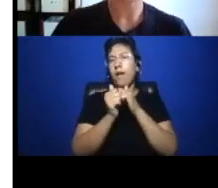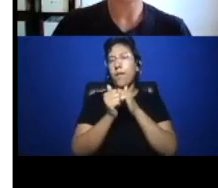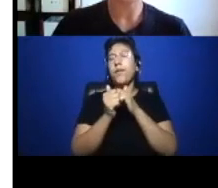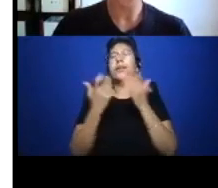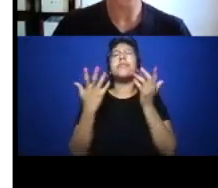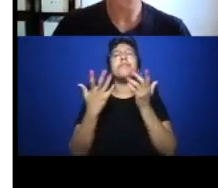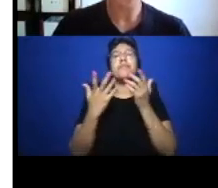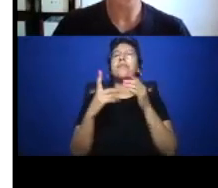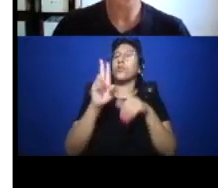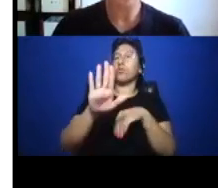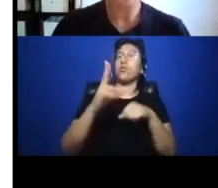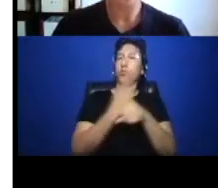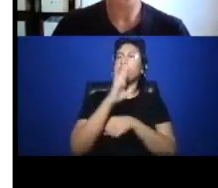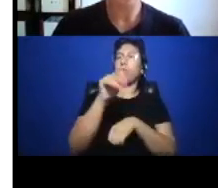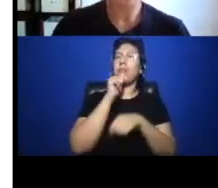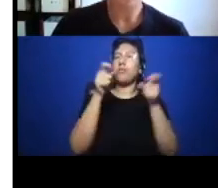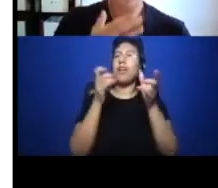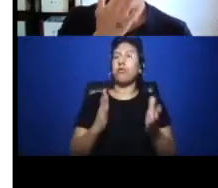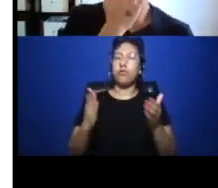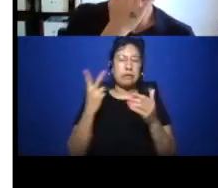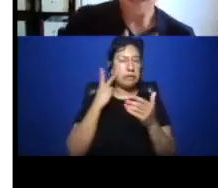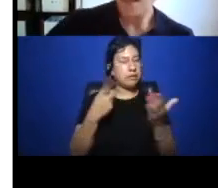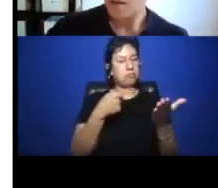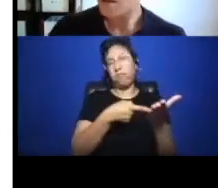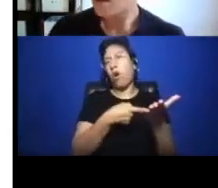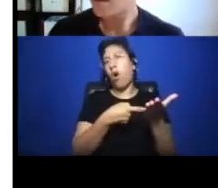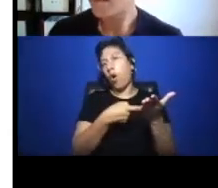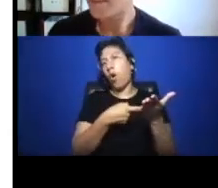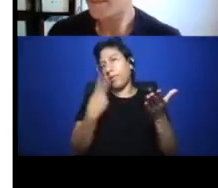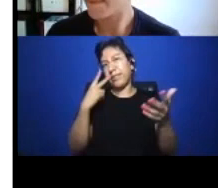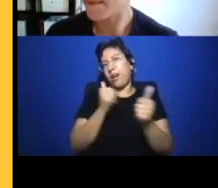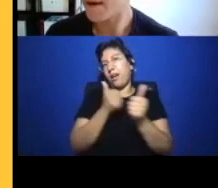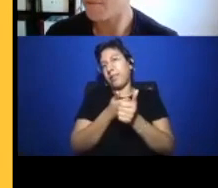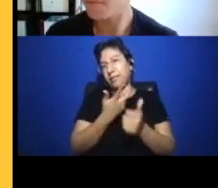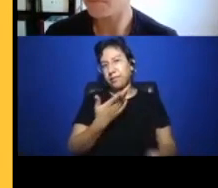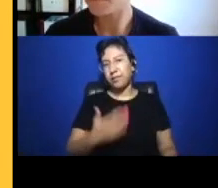contraseña es comenzar a utilizar tu manejador de contraseñas.